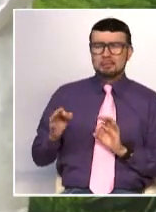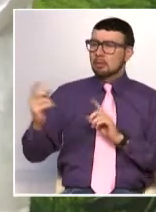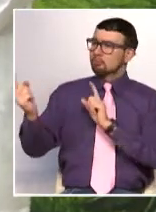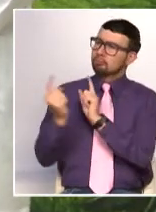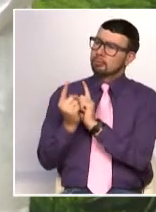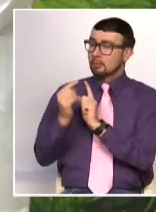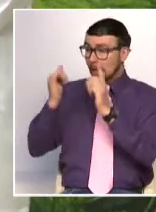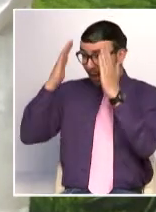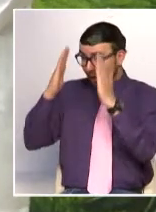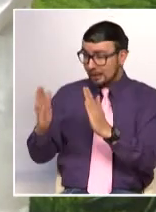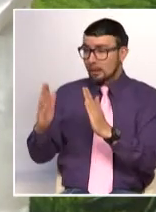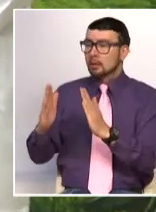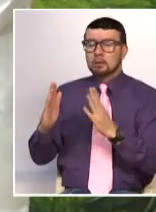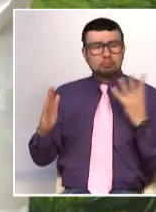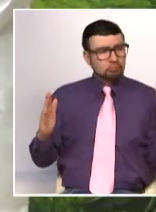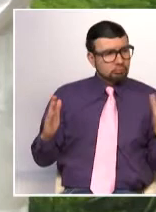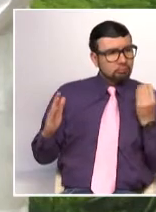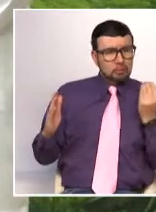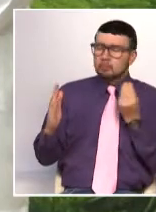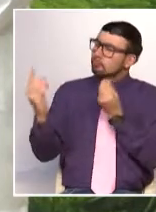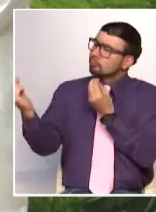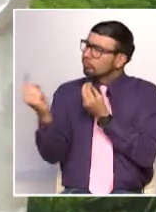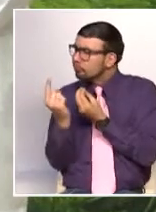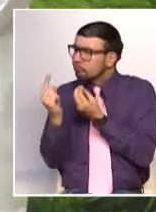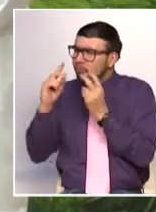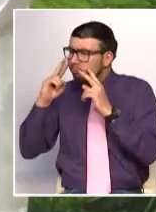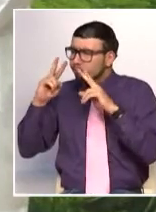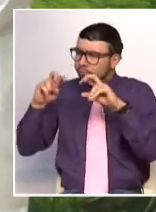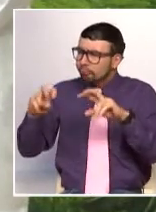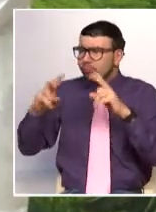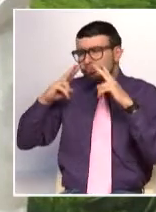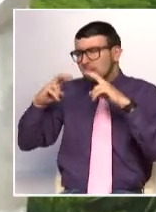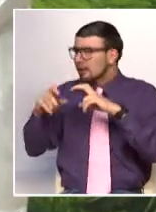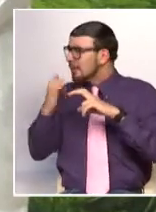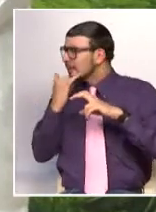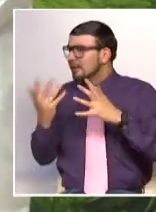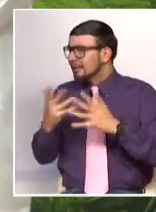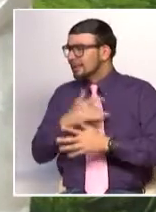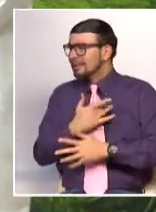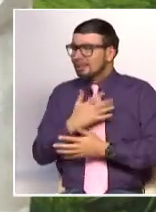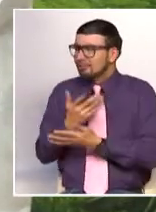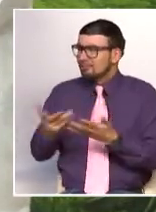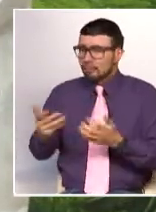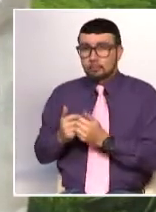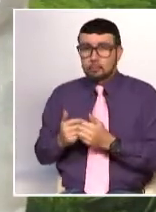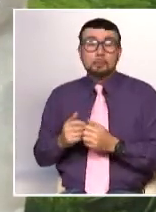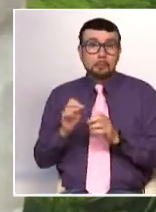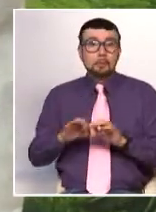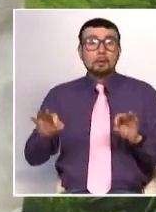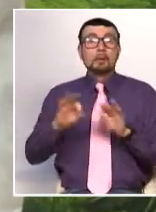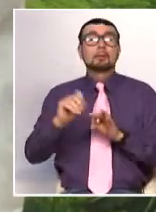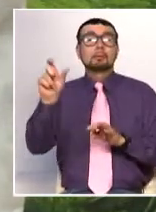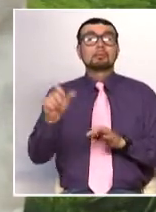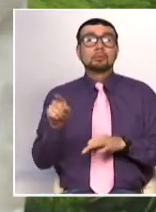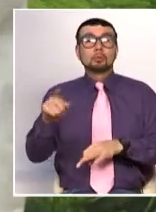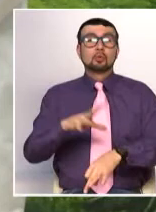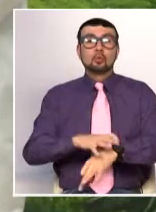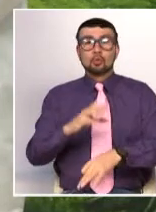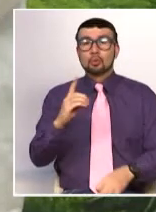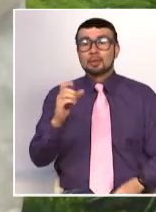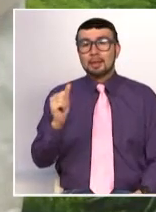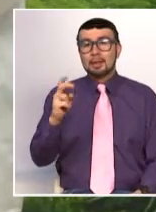paciente en conjunto pero sí es muy importante que el doctor daniel castro que también nos acompaña en la consulta